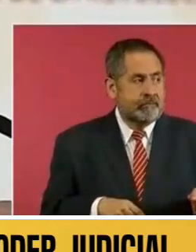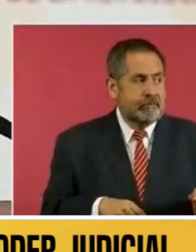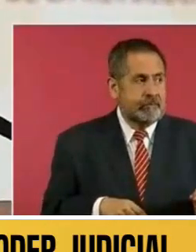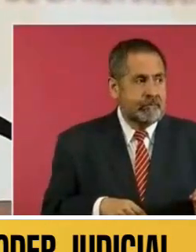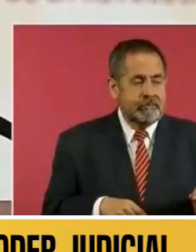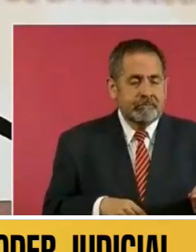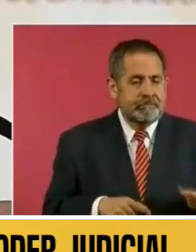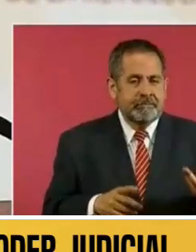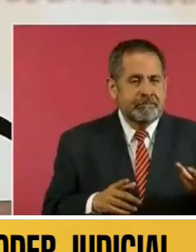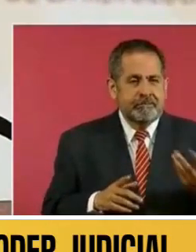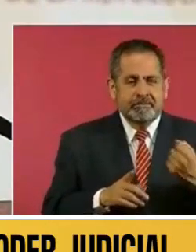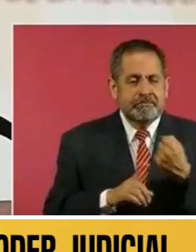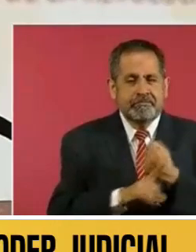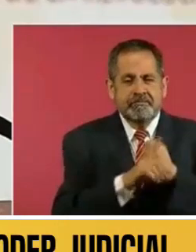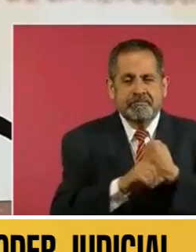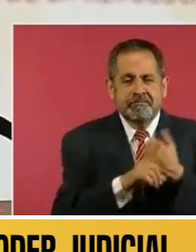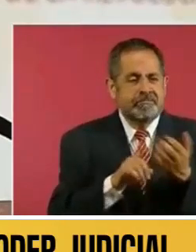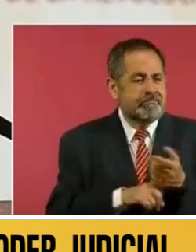del conflicto.